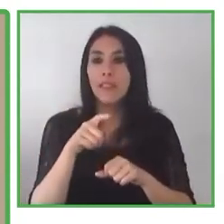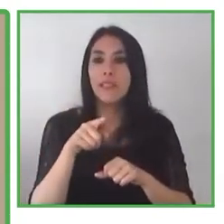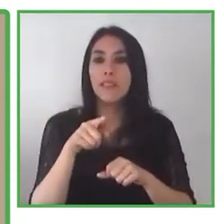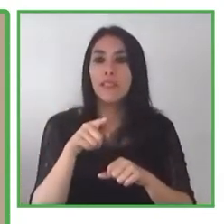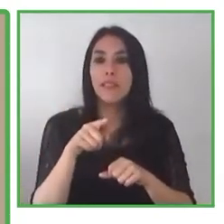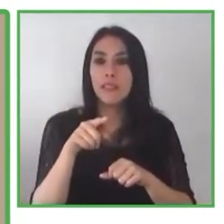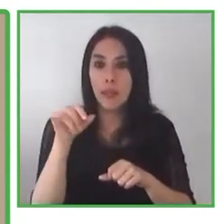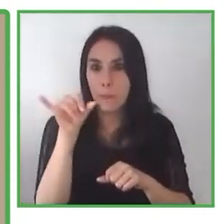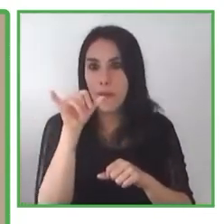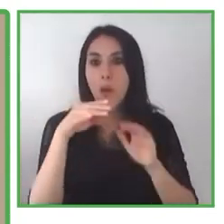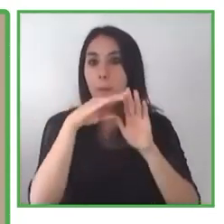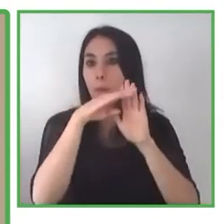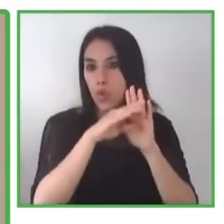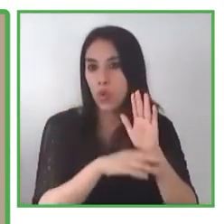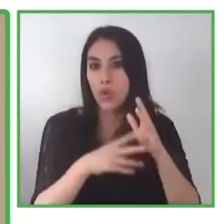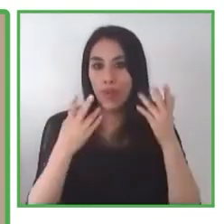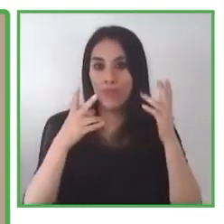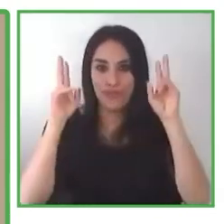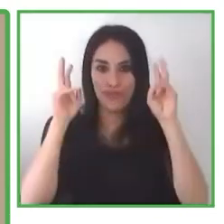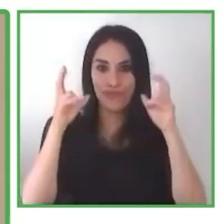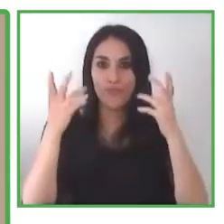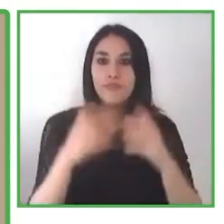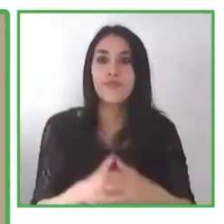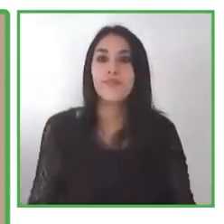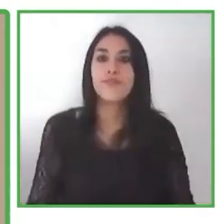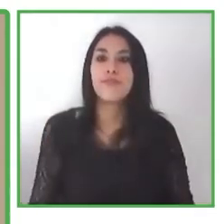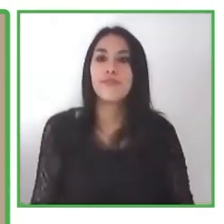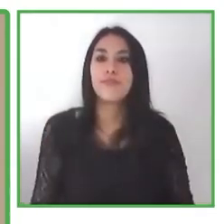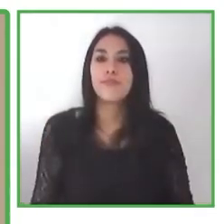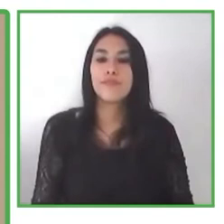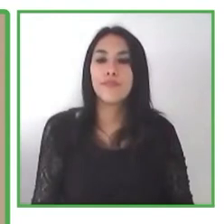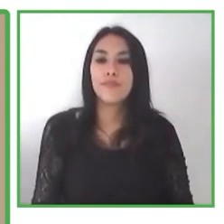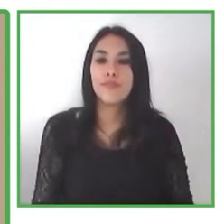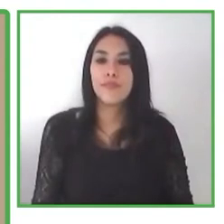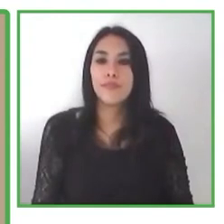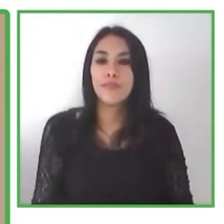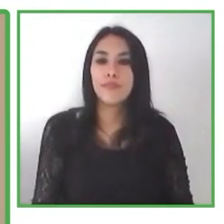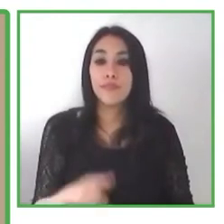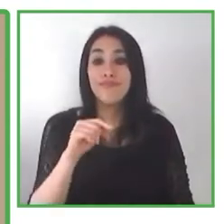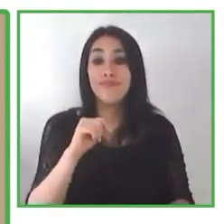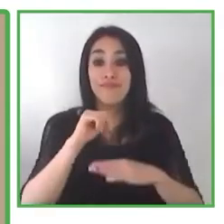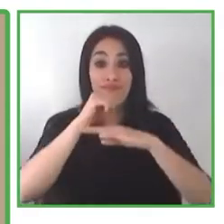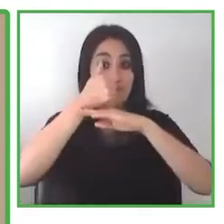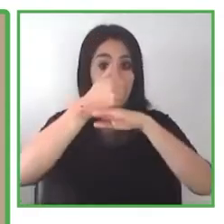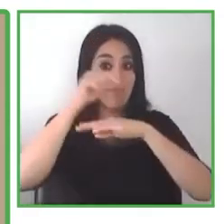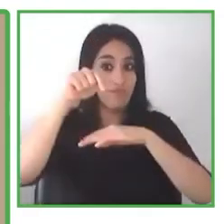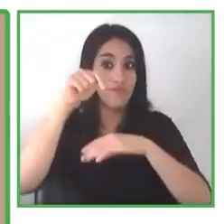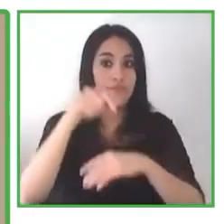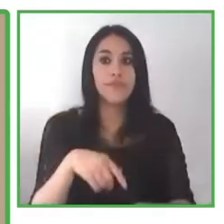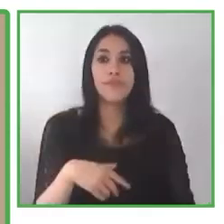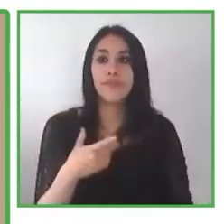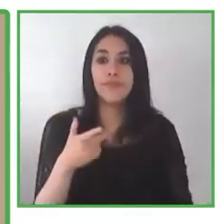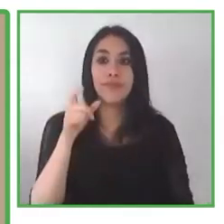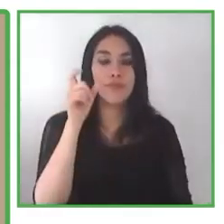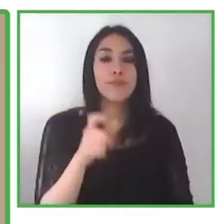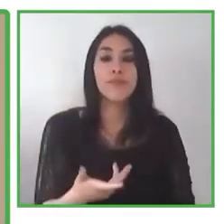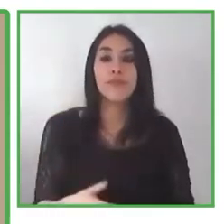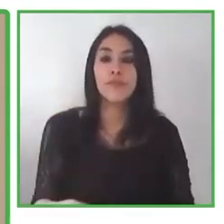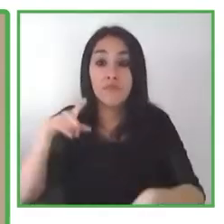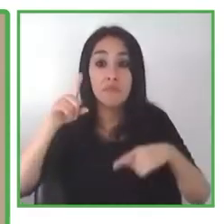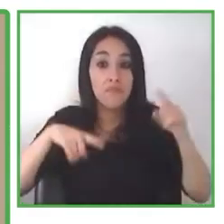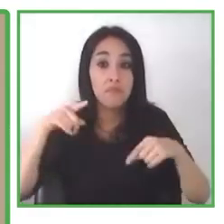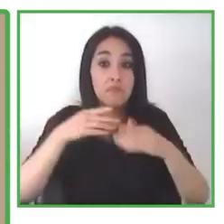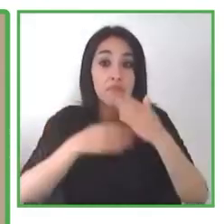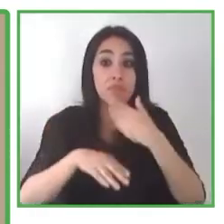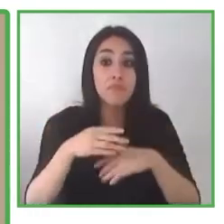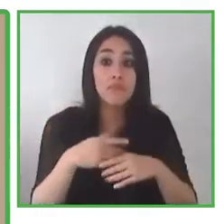la legislatura o en posiciones senior. Y también las personas que tienen algún tipo de